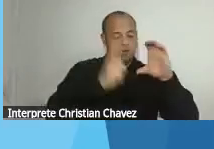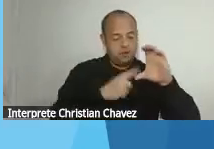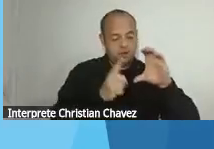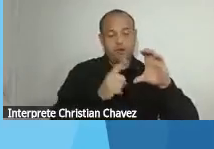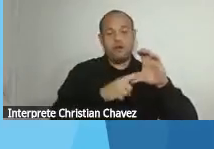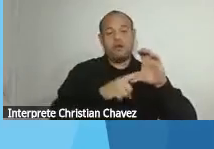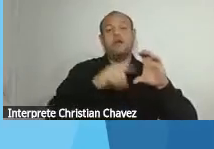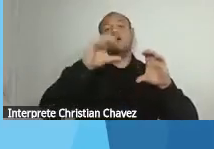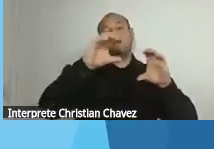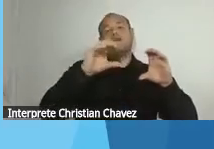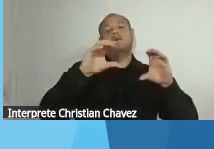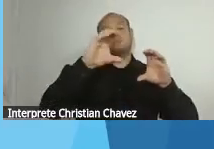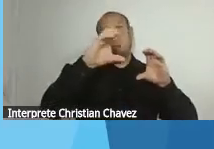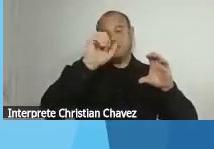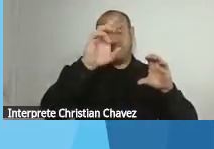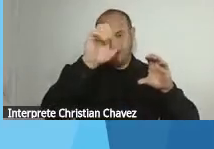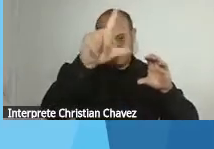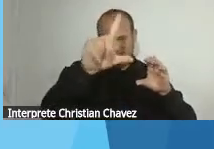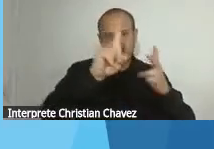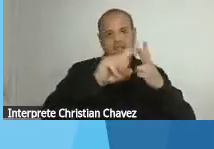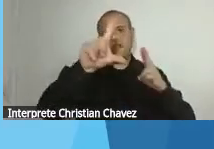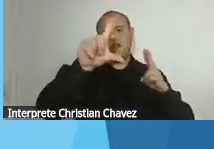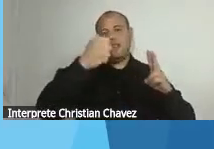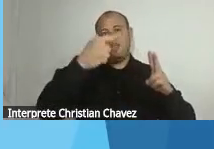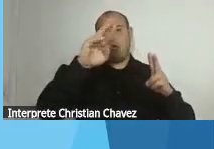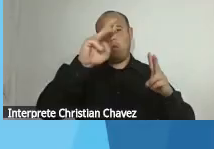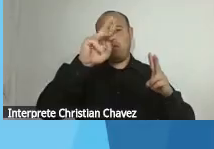leguminosas, fruta y leche.